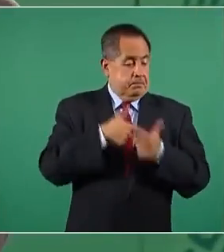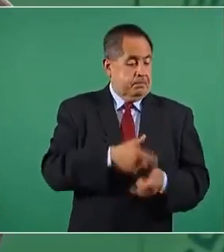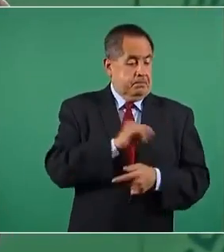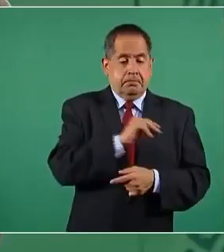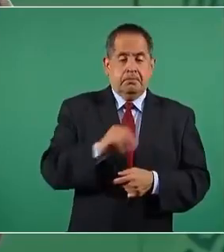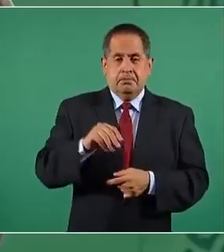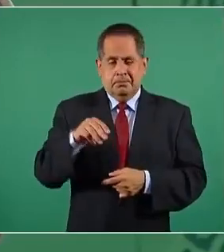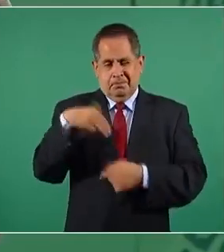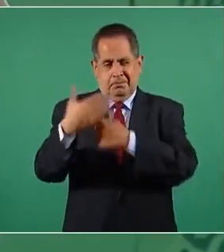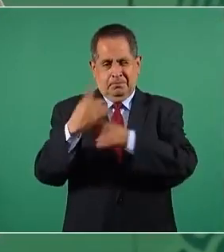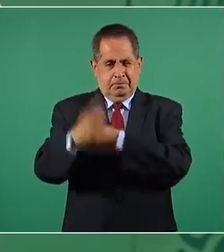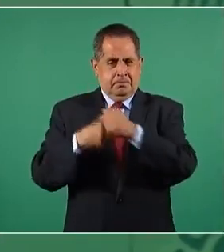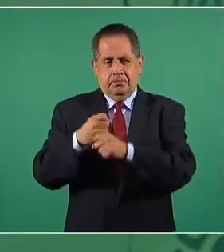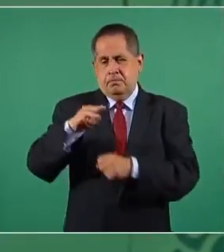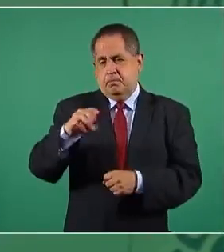interesantísimo.